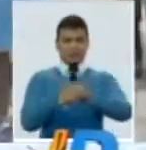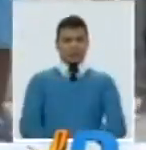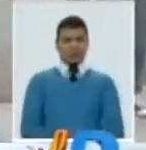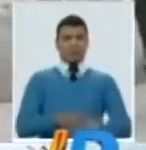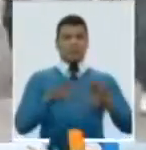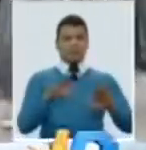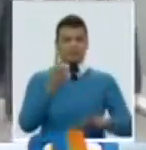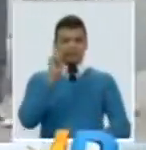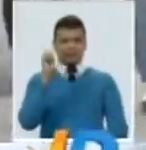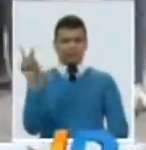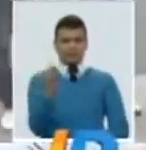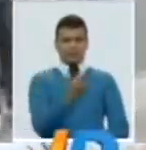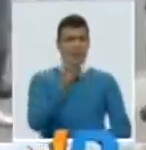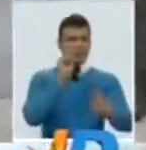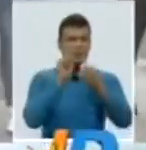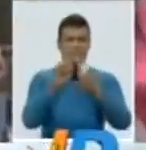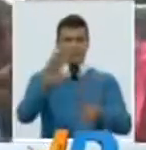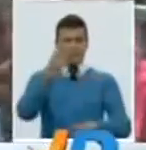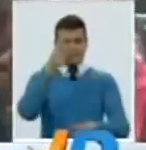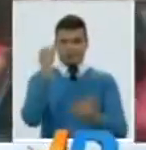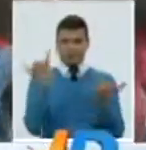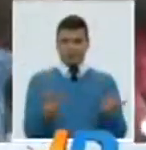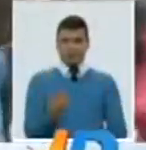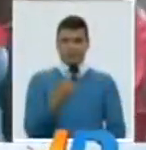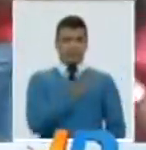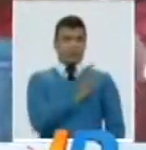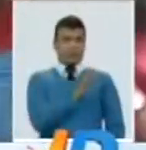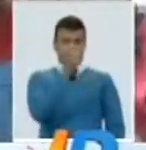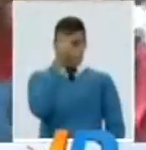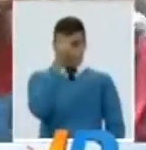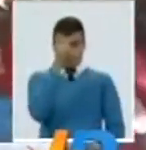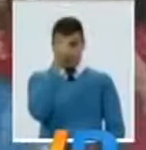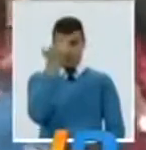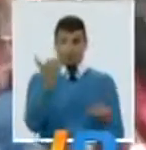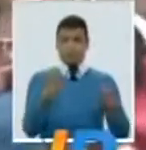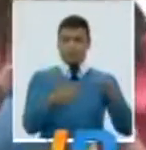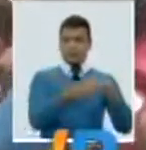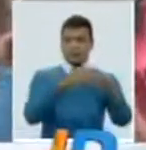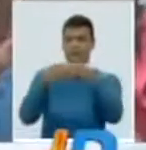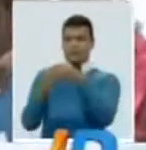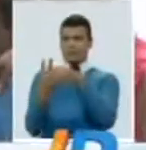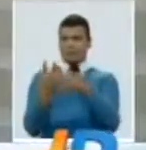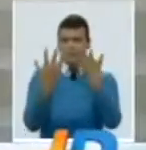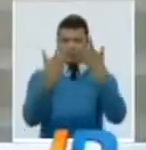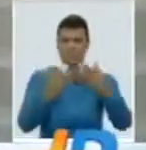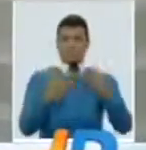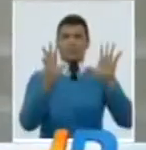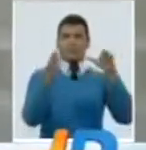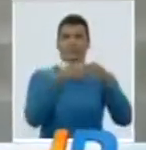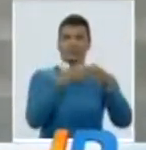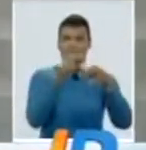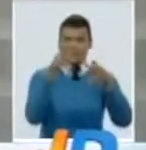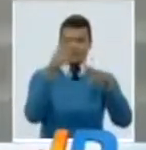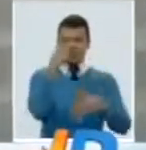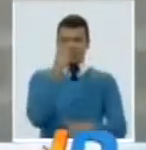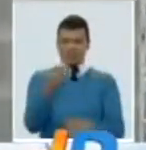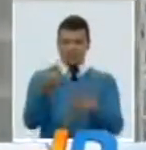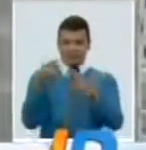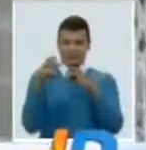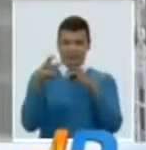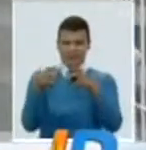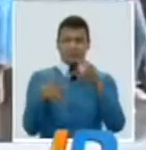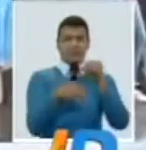operativos realizados por las autoridades este fin de semana. Al parecer pertenecían a 2 bandas delincuenciales dedicadas a la microextorsión y tráfico